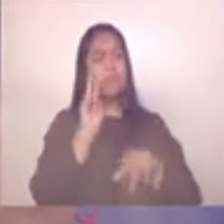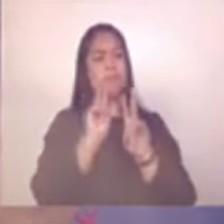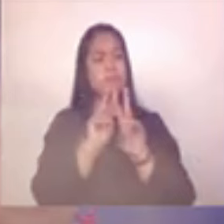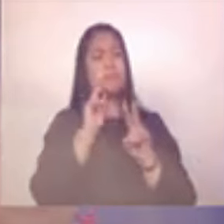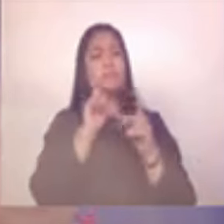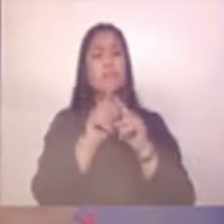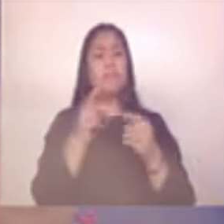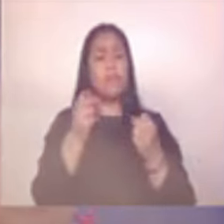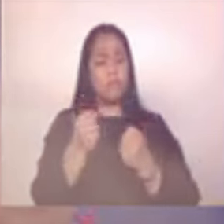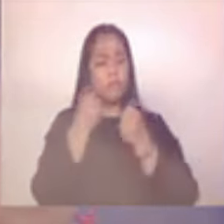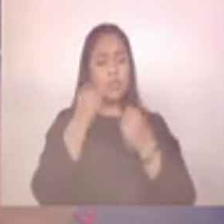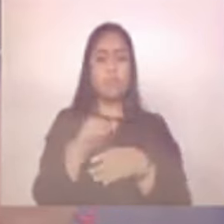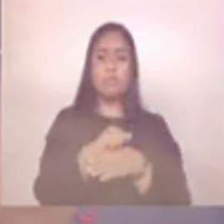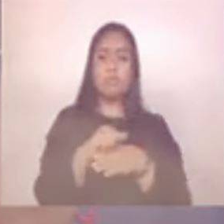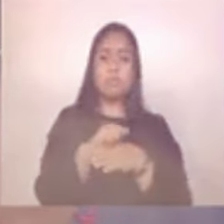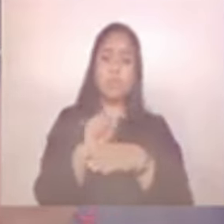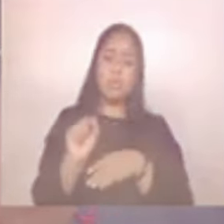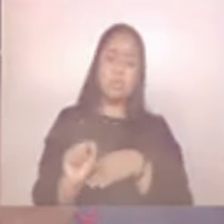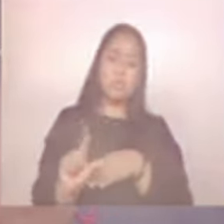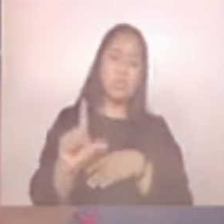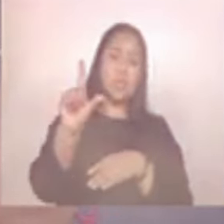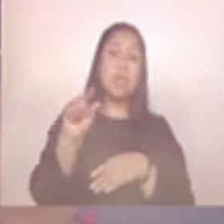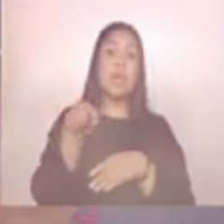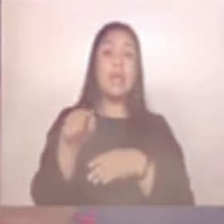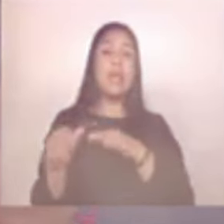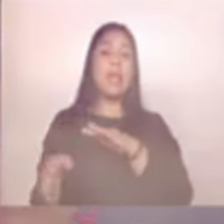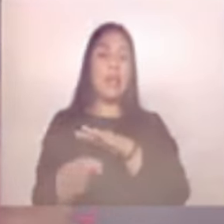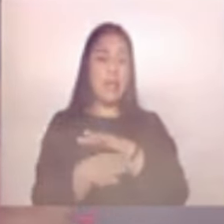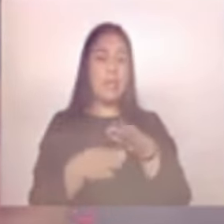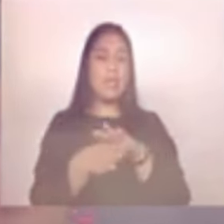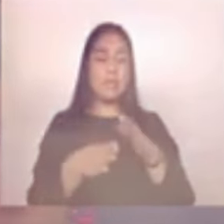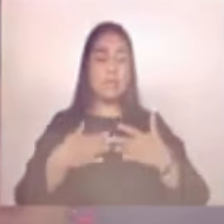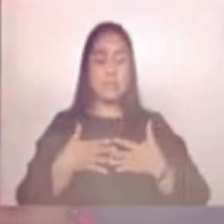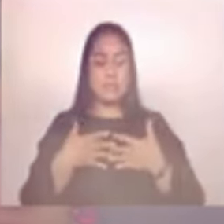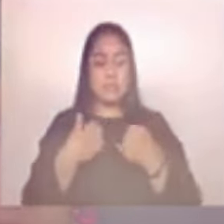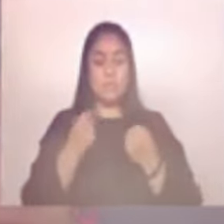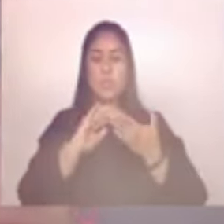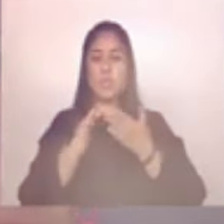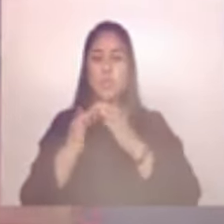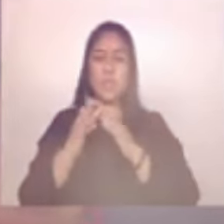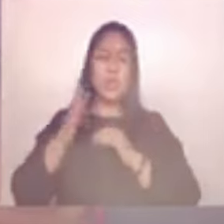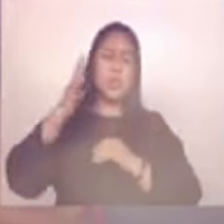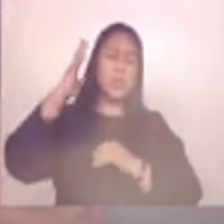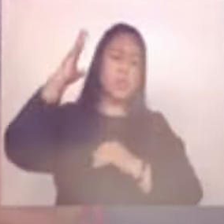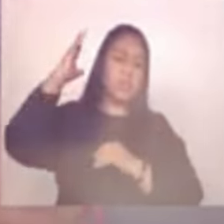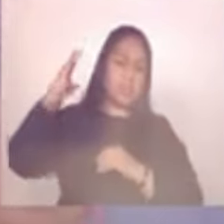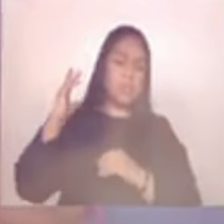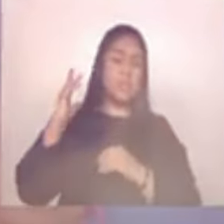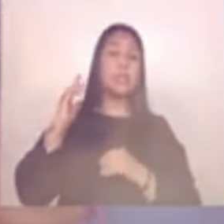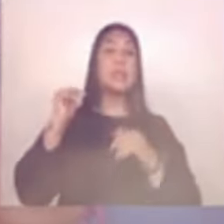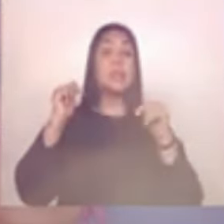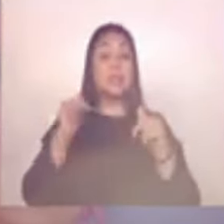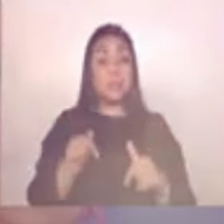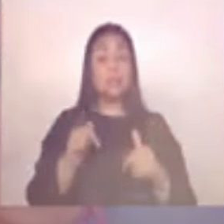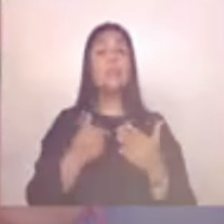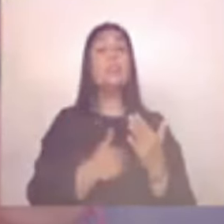prácticas tradicionales que han sido la base de la salud comunitaria durante siglos. En este nuevo